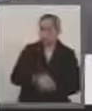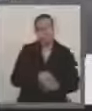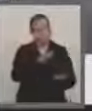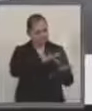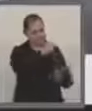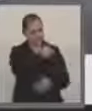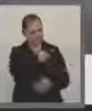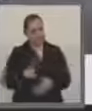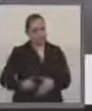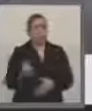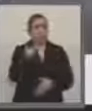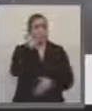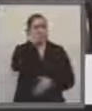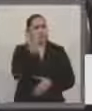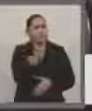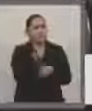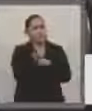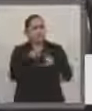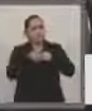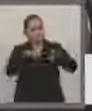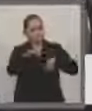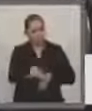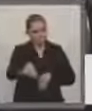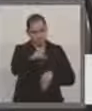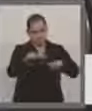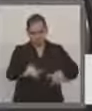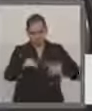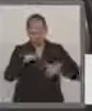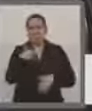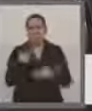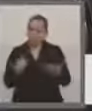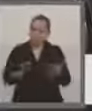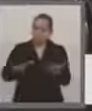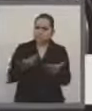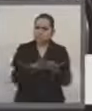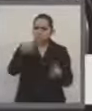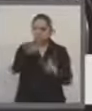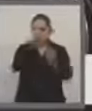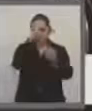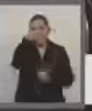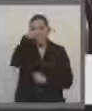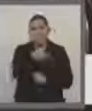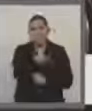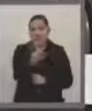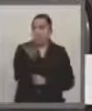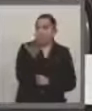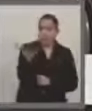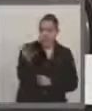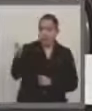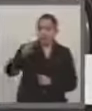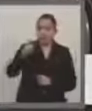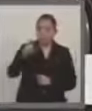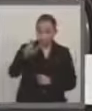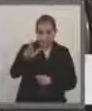objeto de informarle a la Asamblea que ingresamos un punto de acuerdo para exigirle a la Procuraduría General de la República que